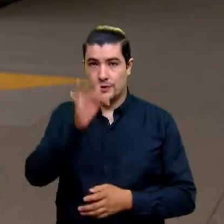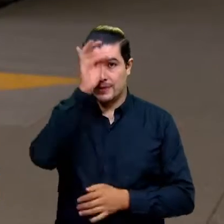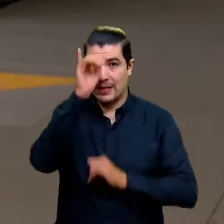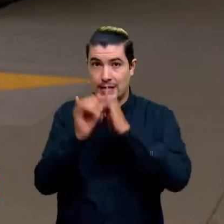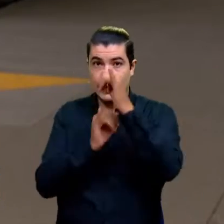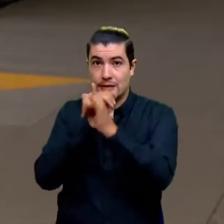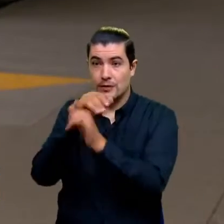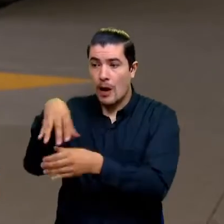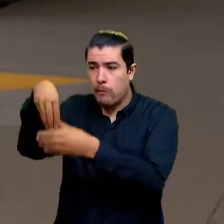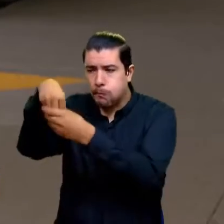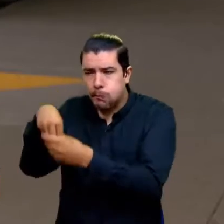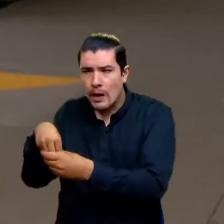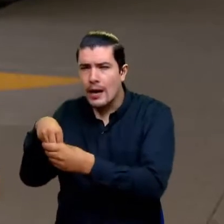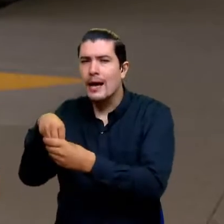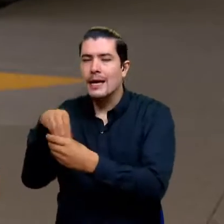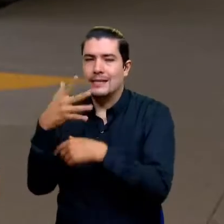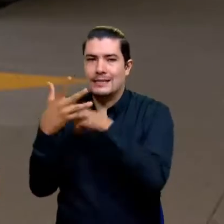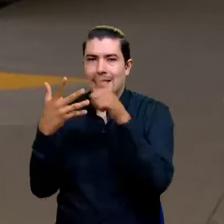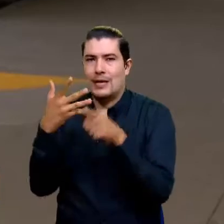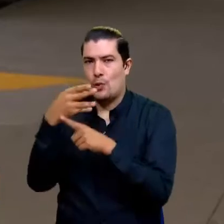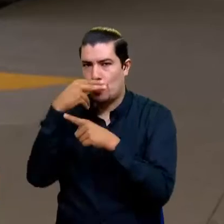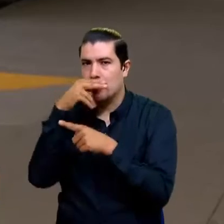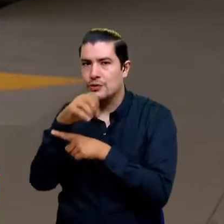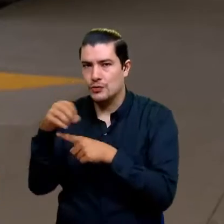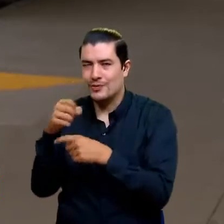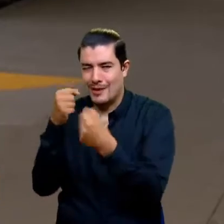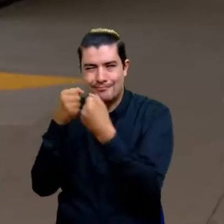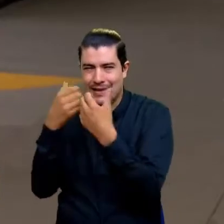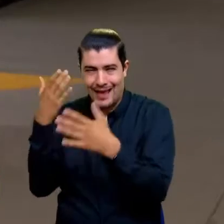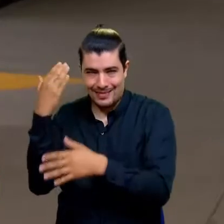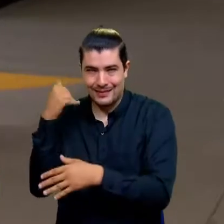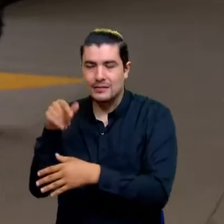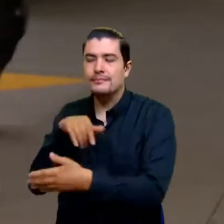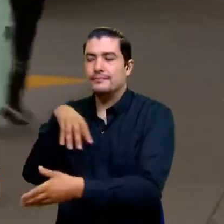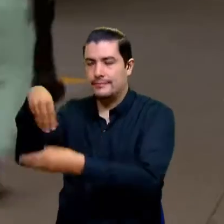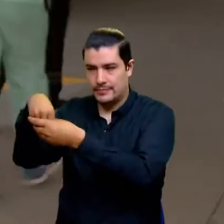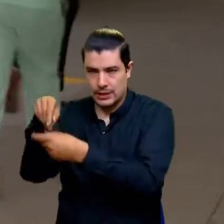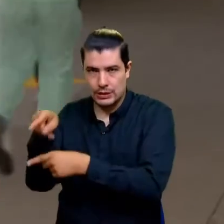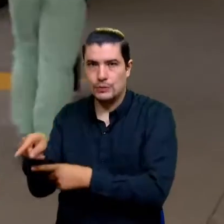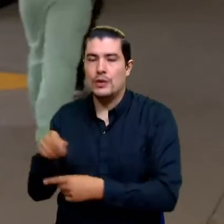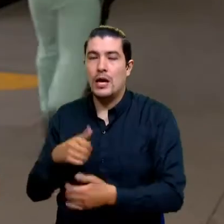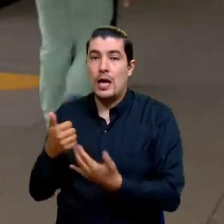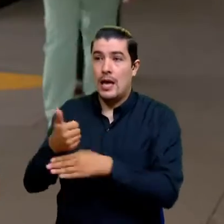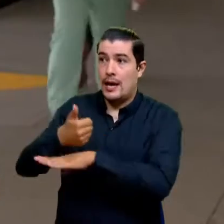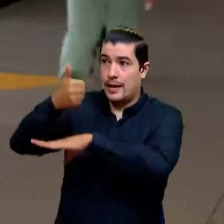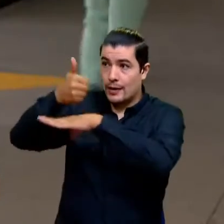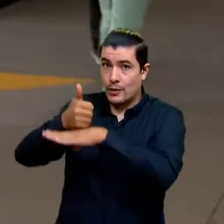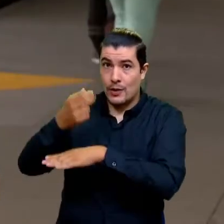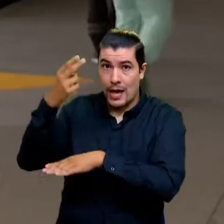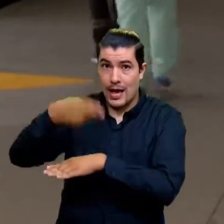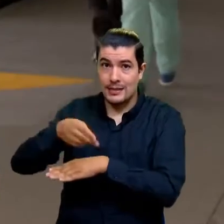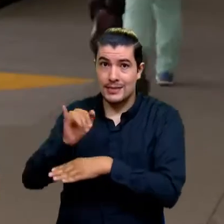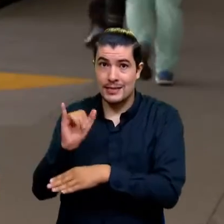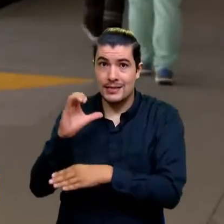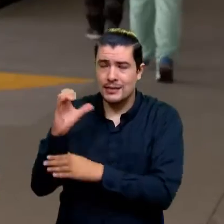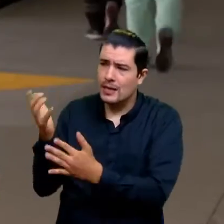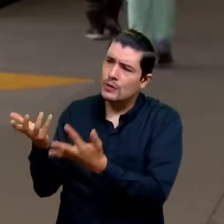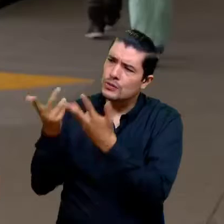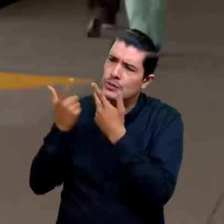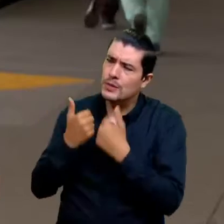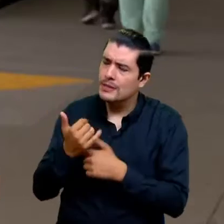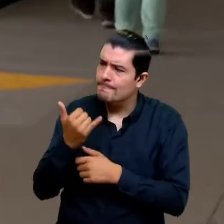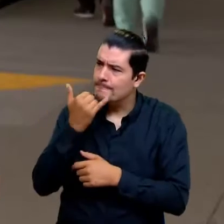internados en este centro hospitalario. Hablamos con el director médico del HIC para que nos comentara el estado médico de esos